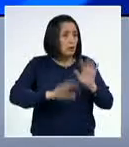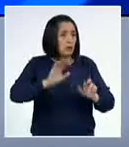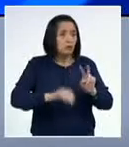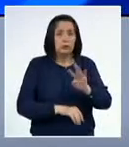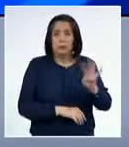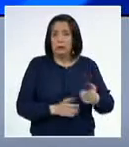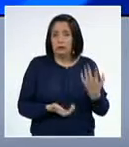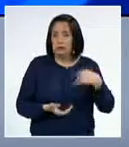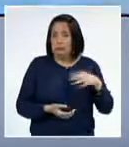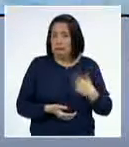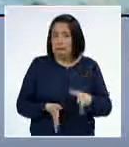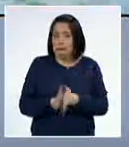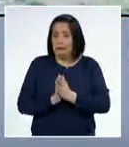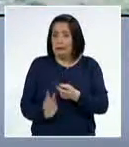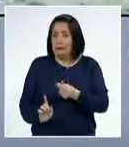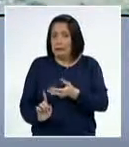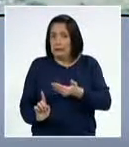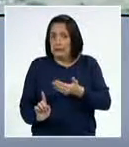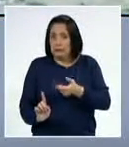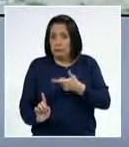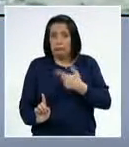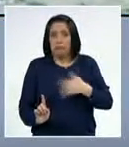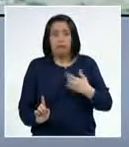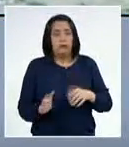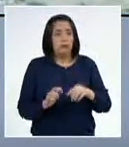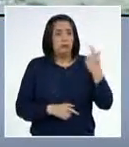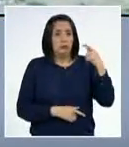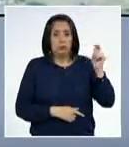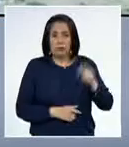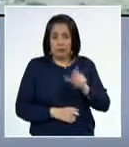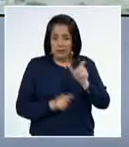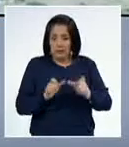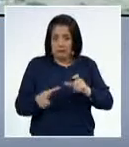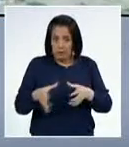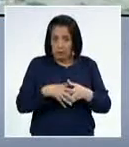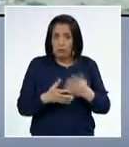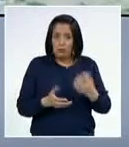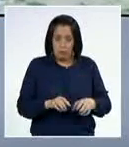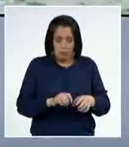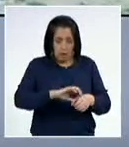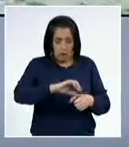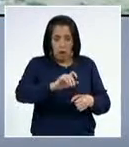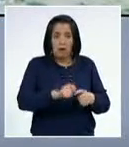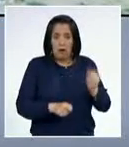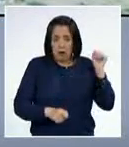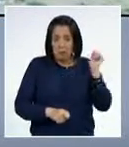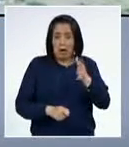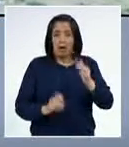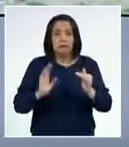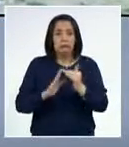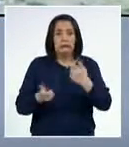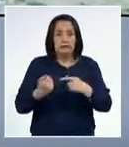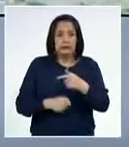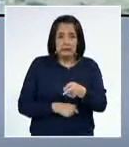pero los extorsionadores siguen sembrando el terror en Trujillo. Estos delincuentes arrojaron una bomba casera al frontis de una bodega. Esto